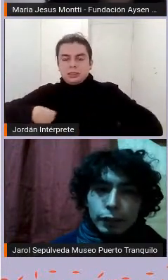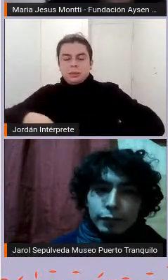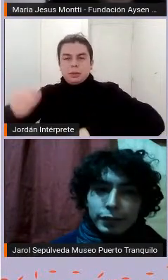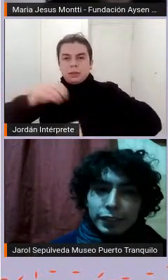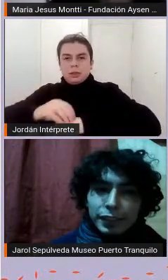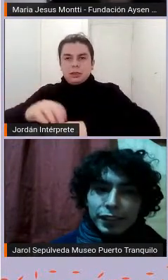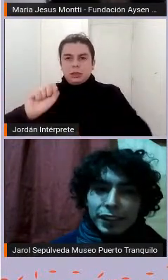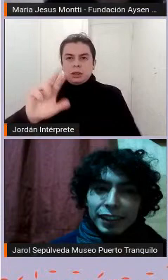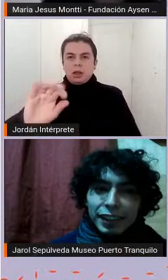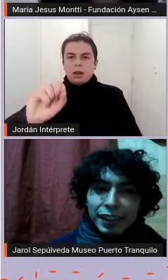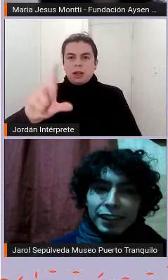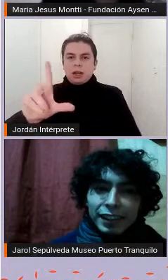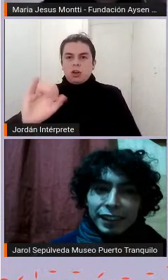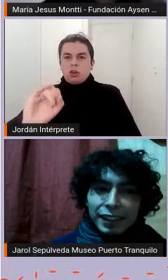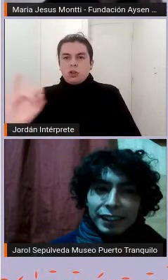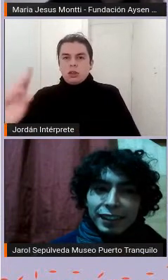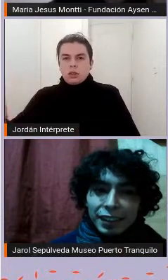Paraloid.